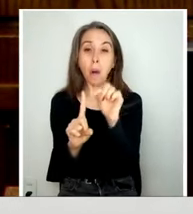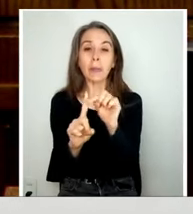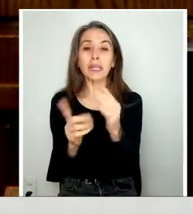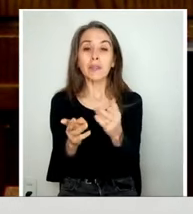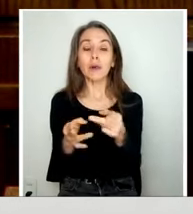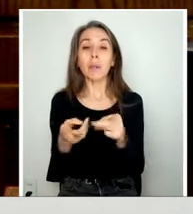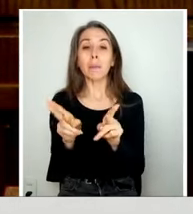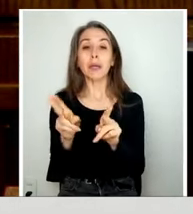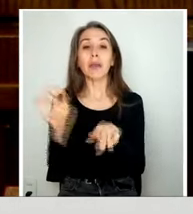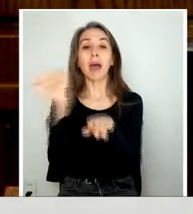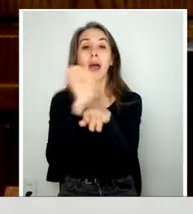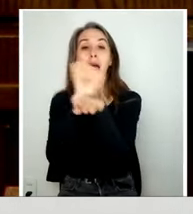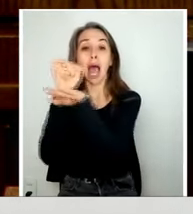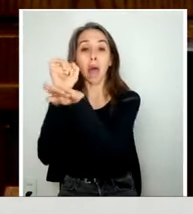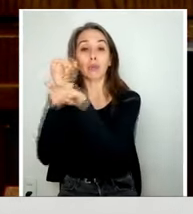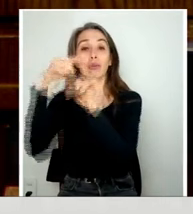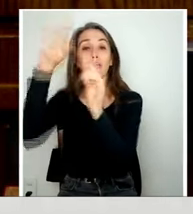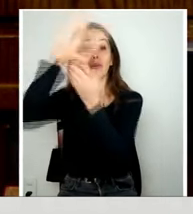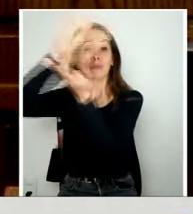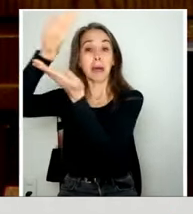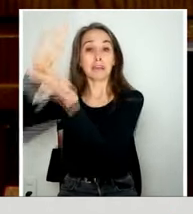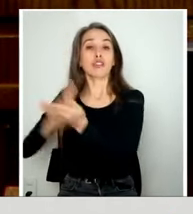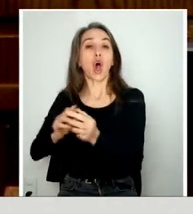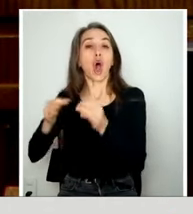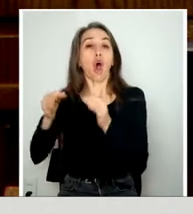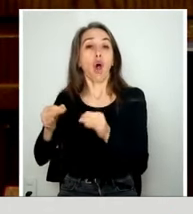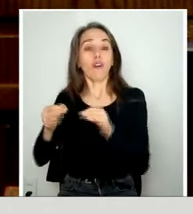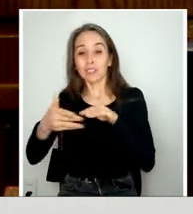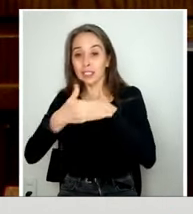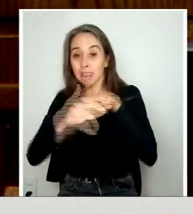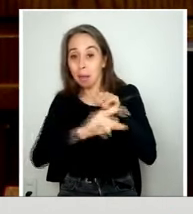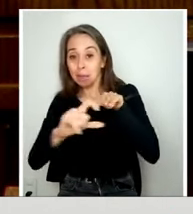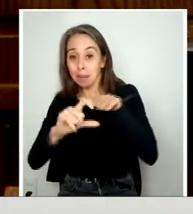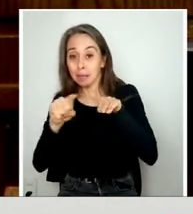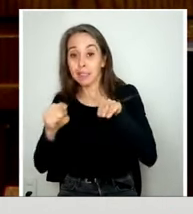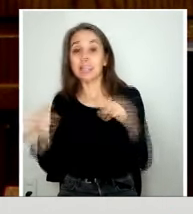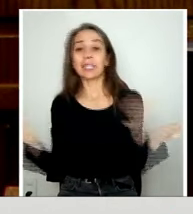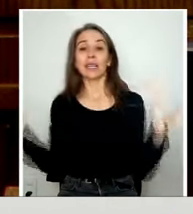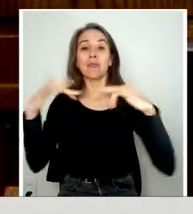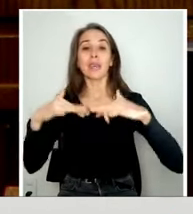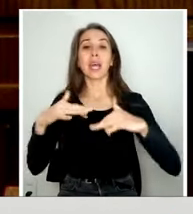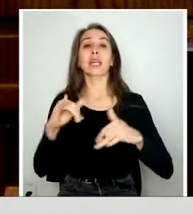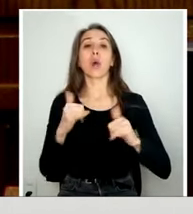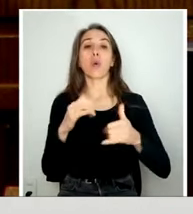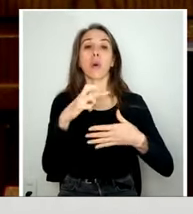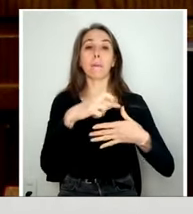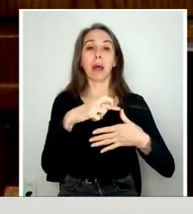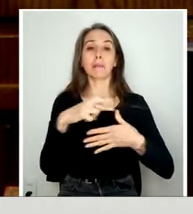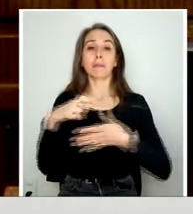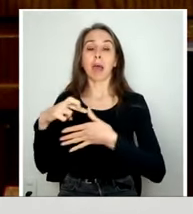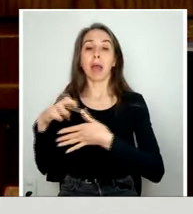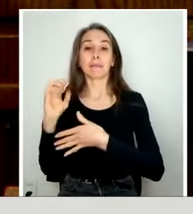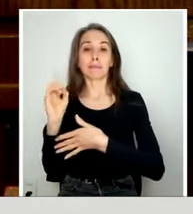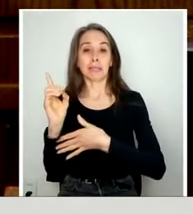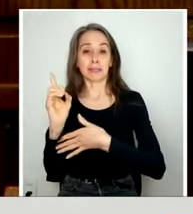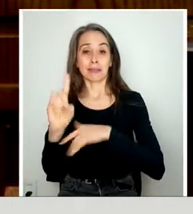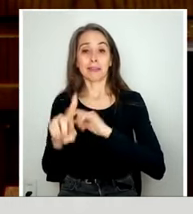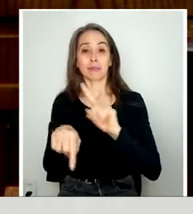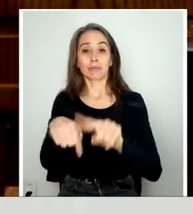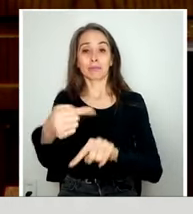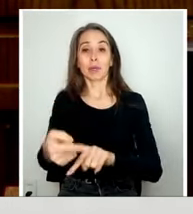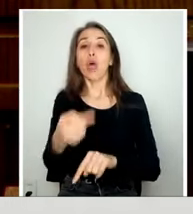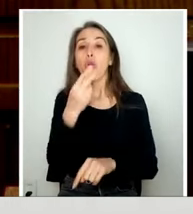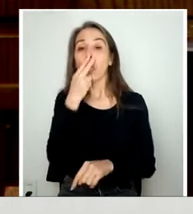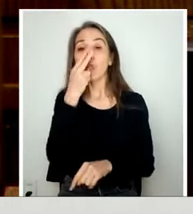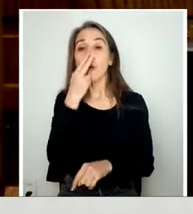de los vehículos oficiales de los Juegos Panamericanos y para Panamericanos que se celebrarán en noviembre de este